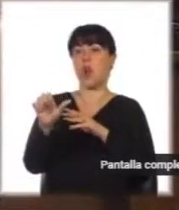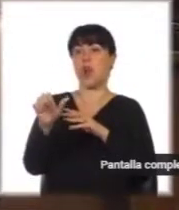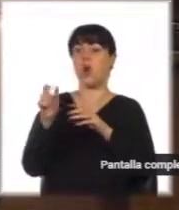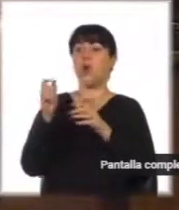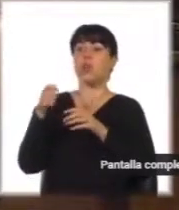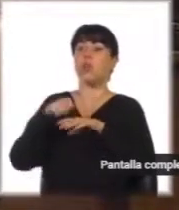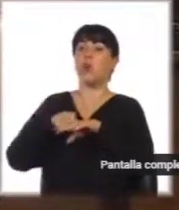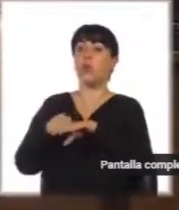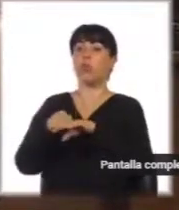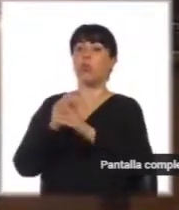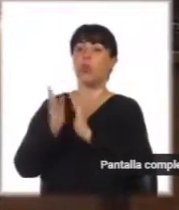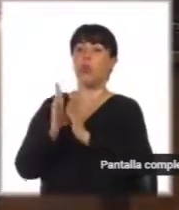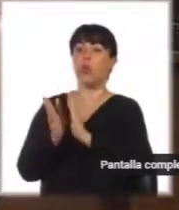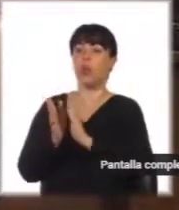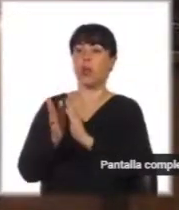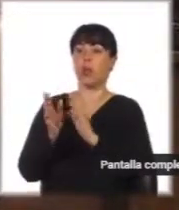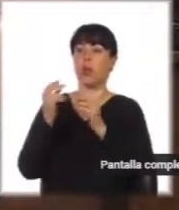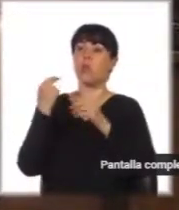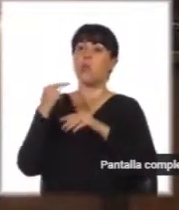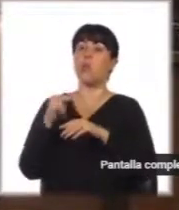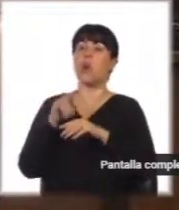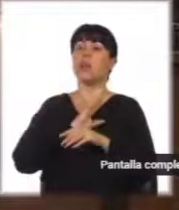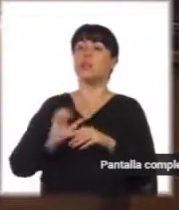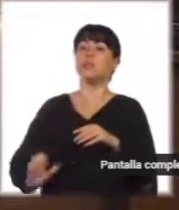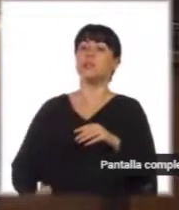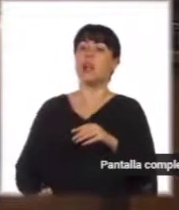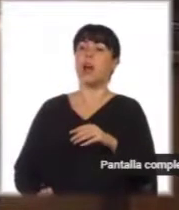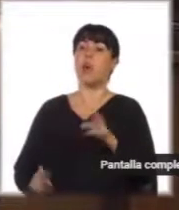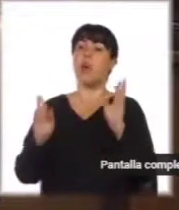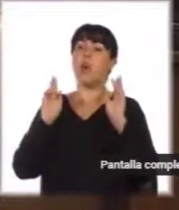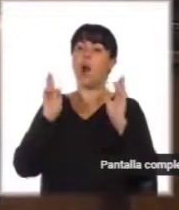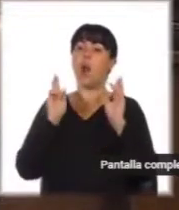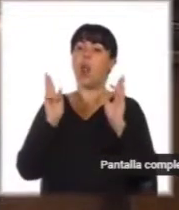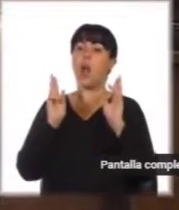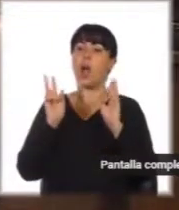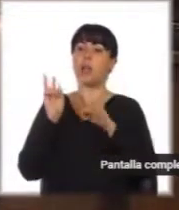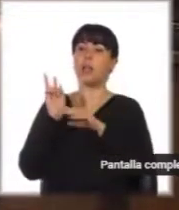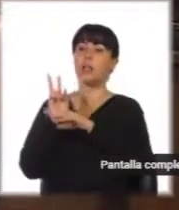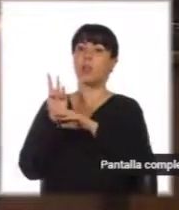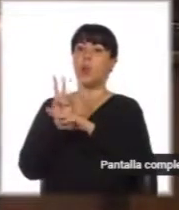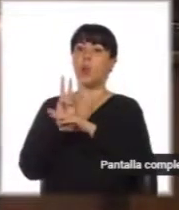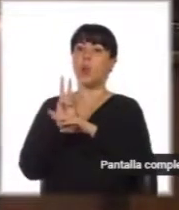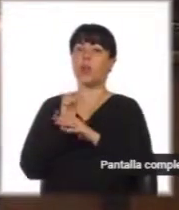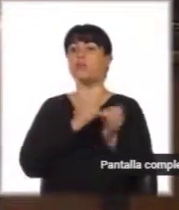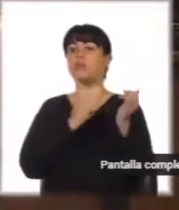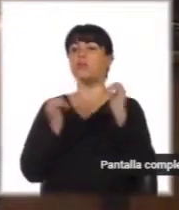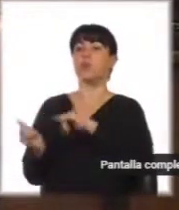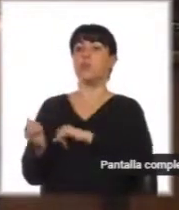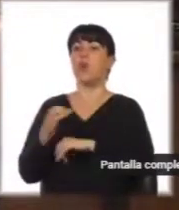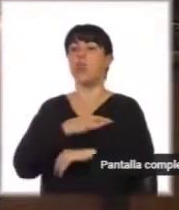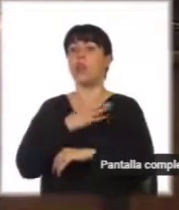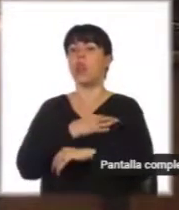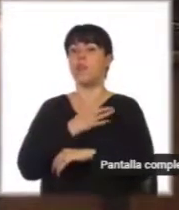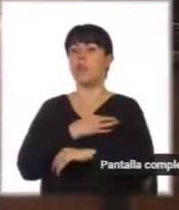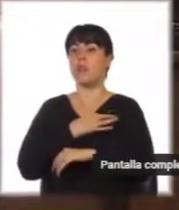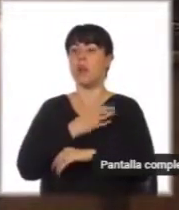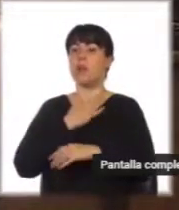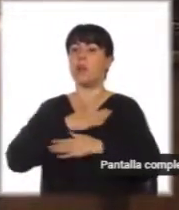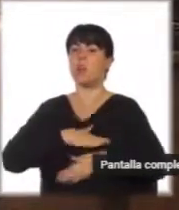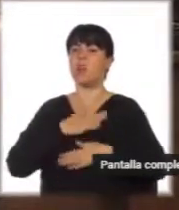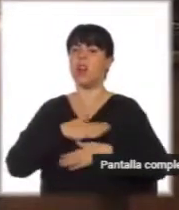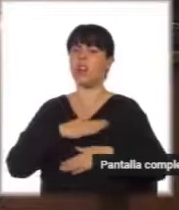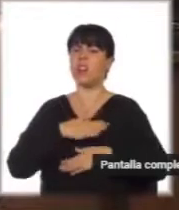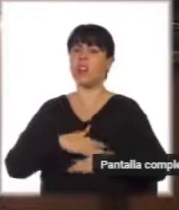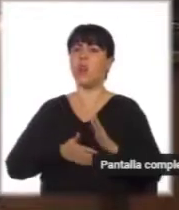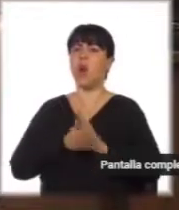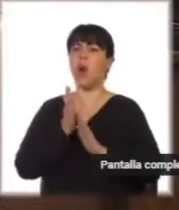torturen, ojalá que el Estado esté presente en toda tu vida, que puedas ir tranquilo a un hospital,